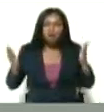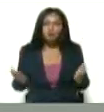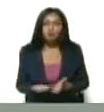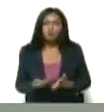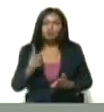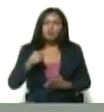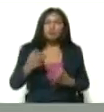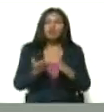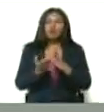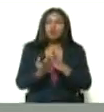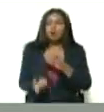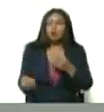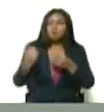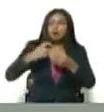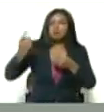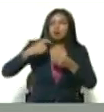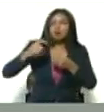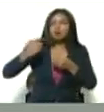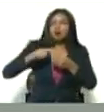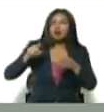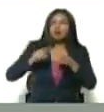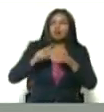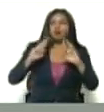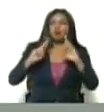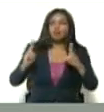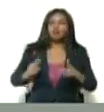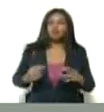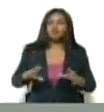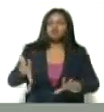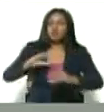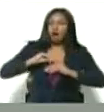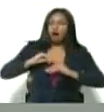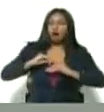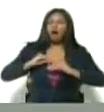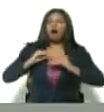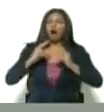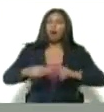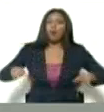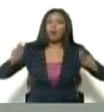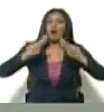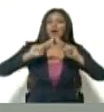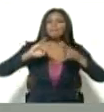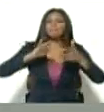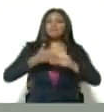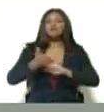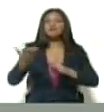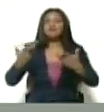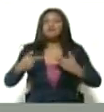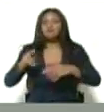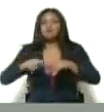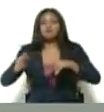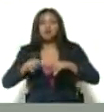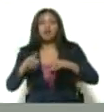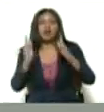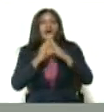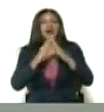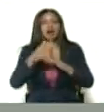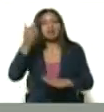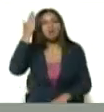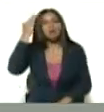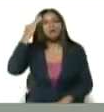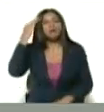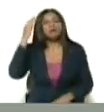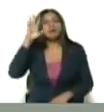por supuesto, complementa en las materias que son universalmente aceptadas como saberes, pero vienen los niños desde sus casas, de sus